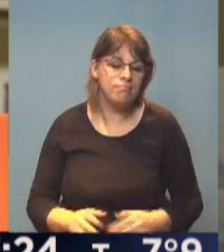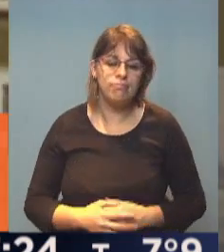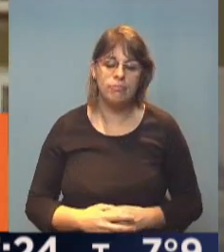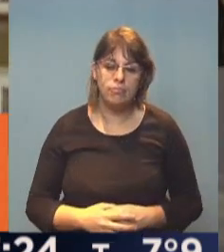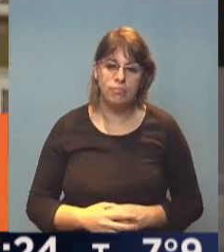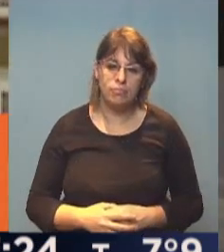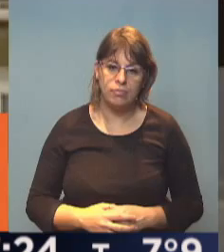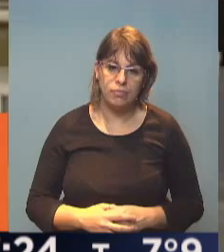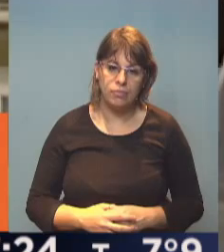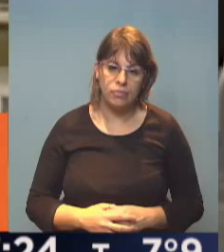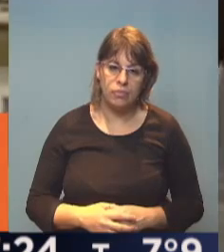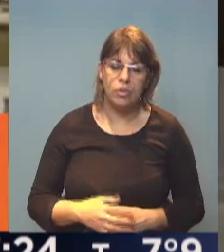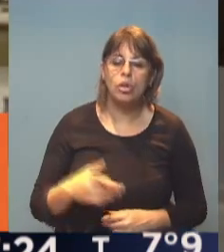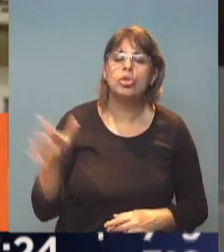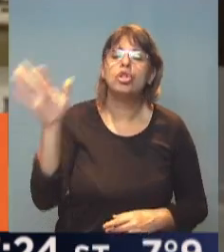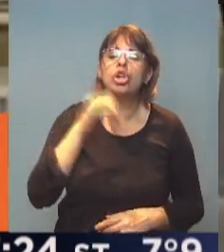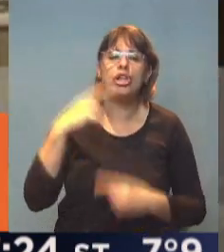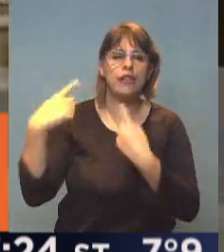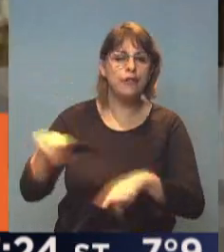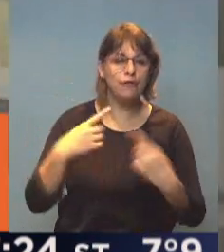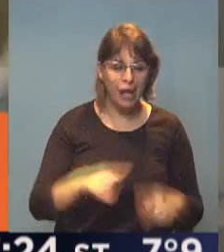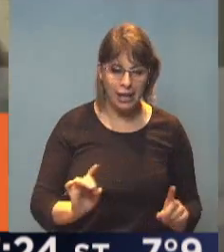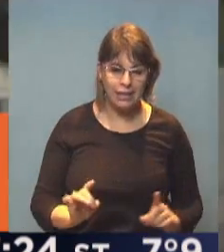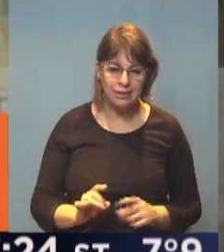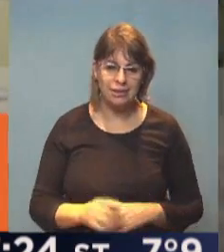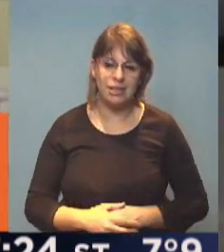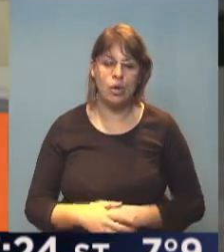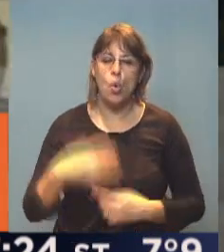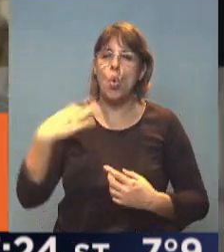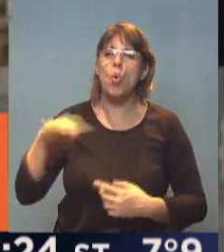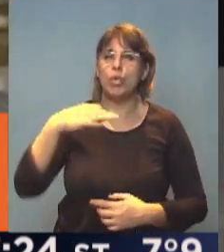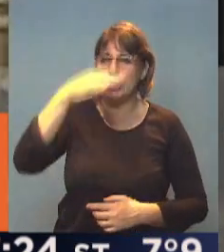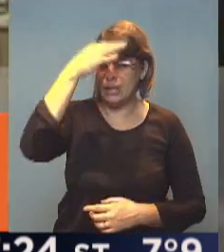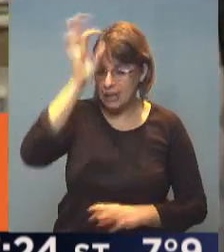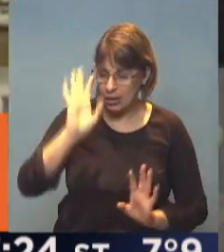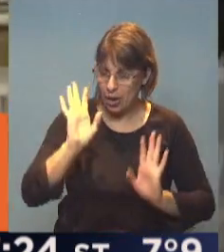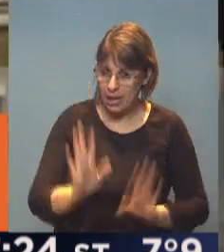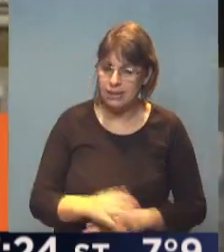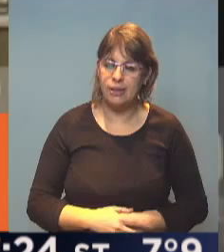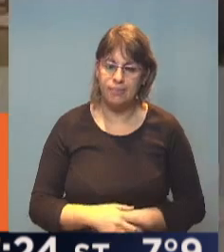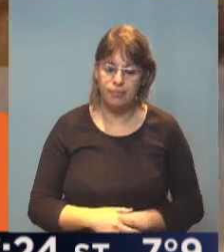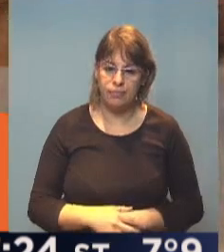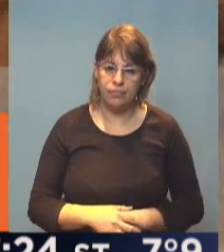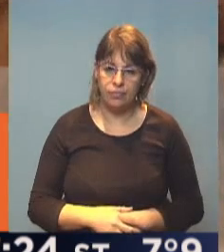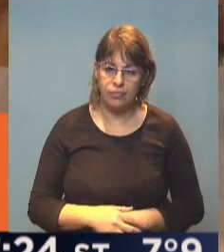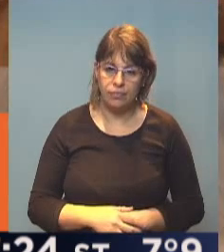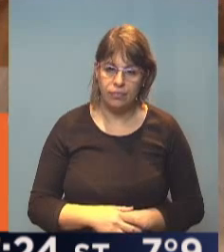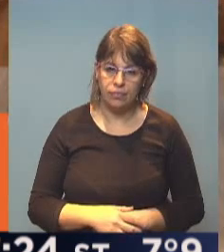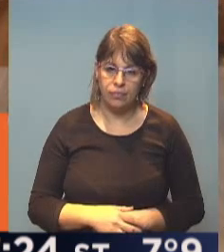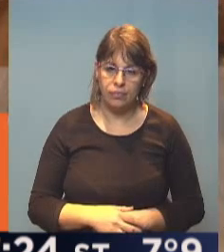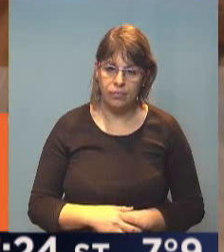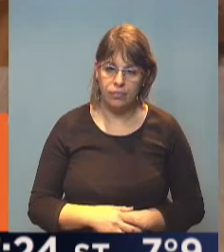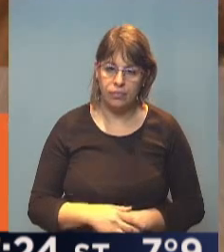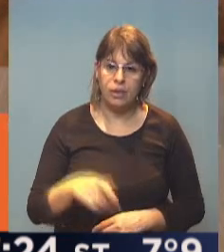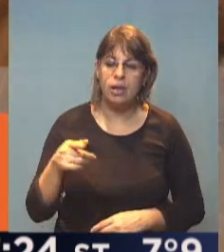Cada día es única, y es única, siempre pasa algo, no que sea malo, bueno, siempre pasa, uno prueba cositas. Hasta el día de hoy, Gaby tiene